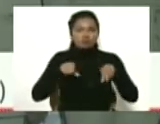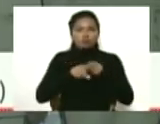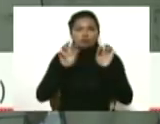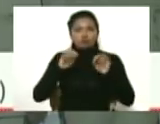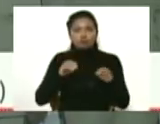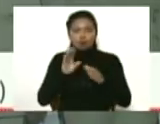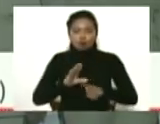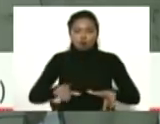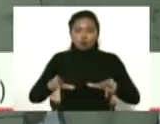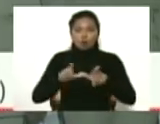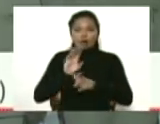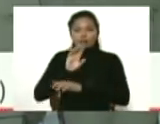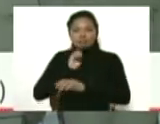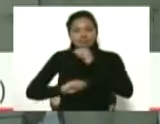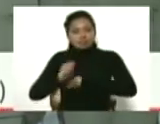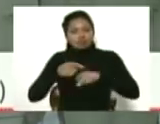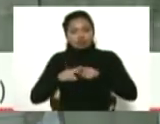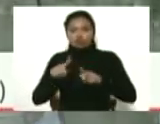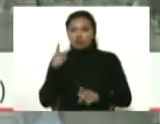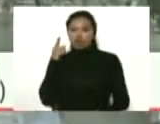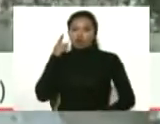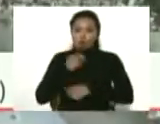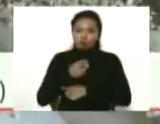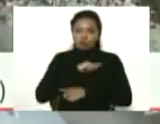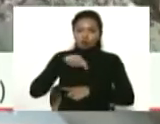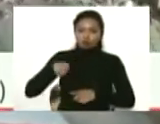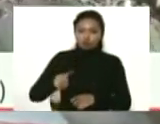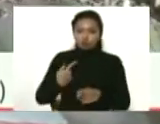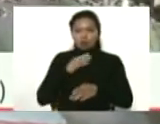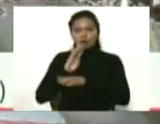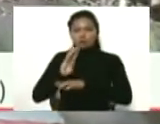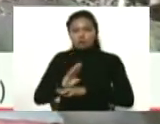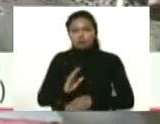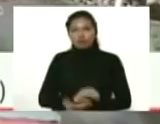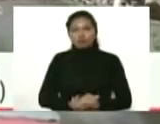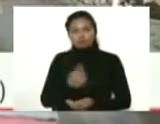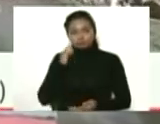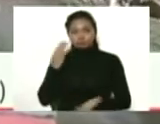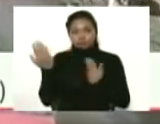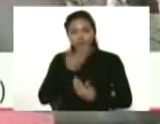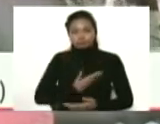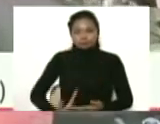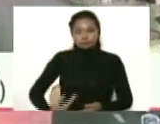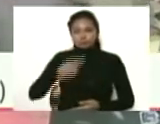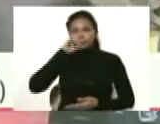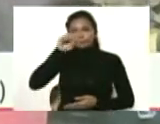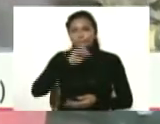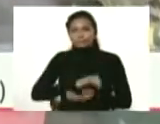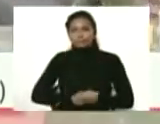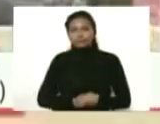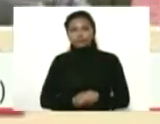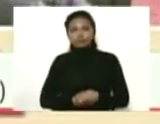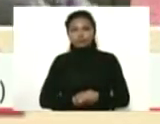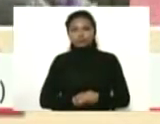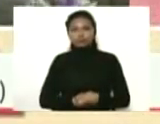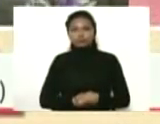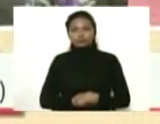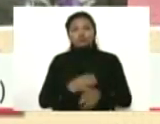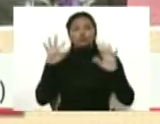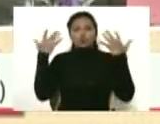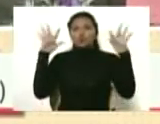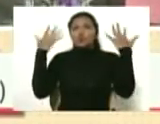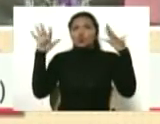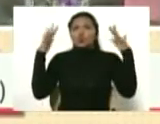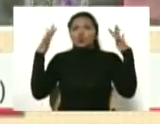nuestros espacios como usted nos encomendó. Ok, adelante, mi comandante jefe. Un aplauso